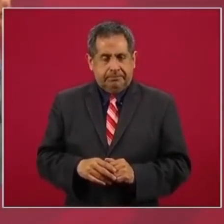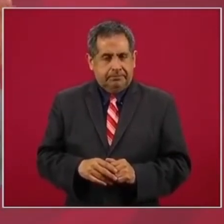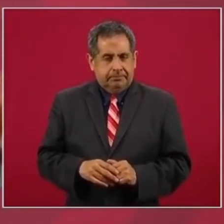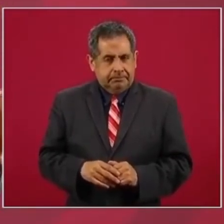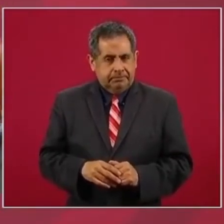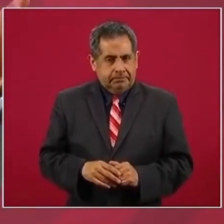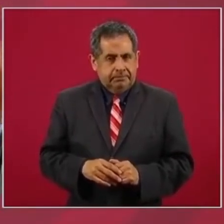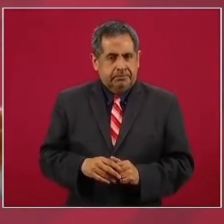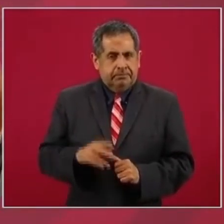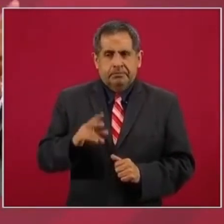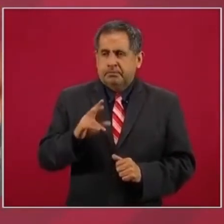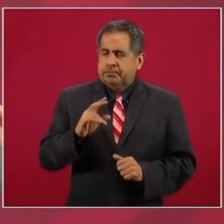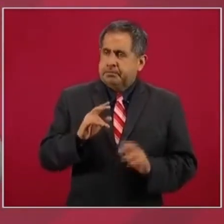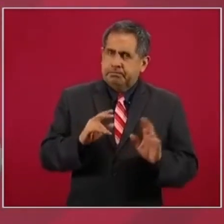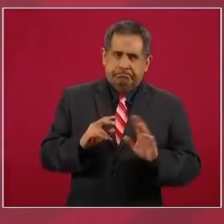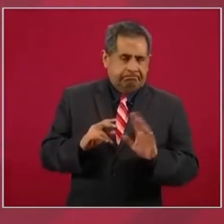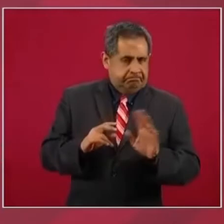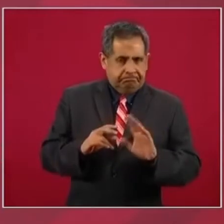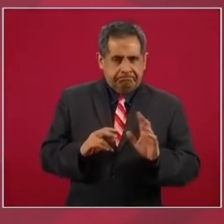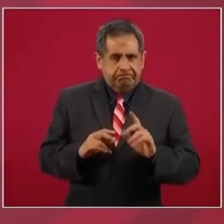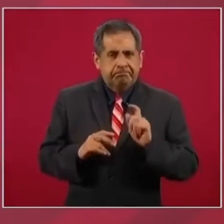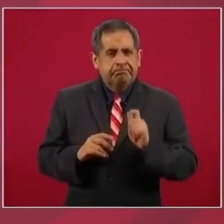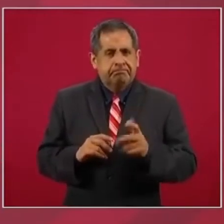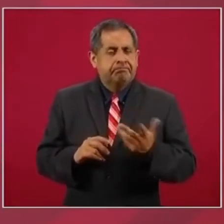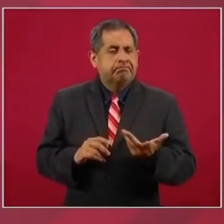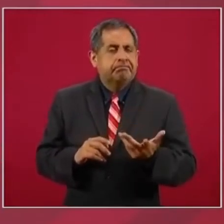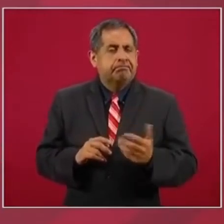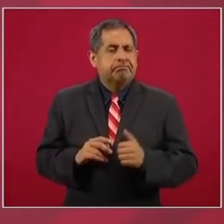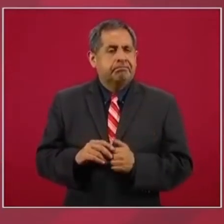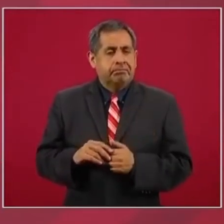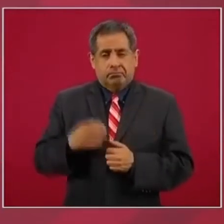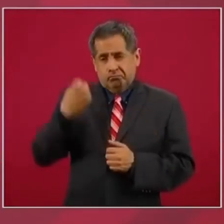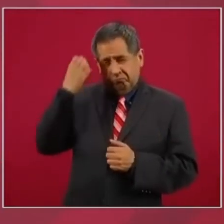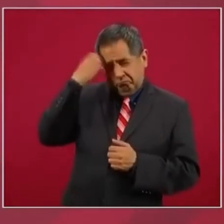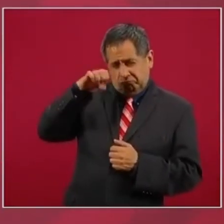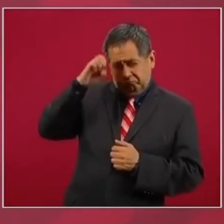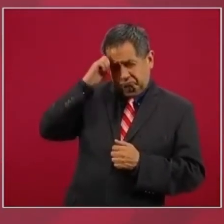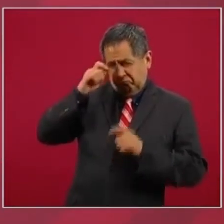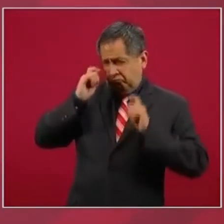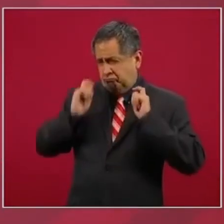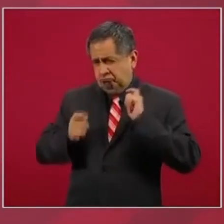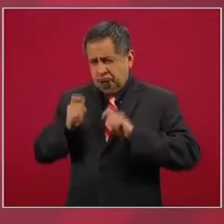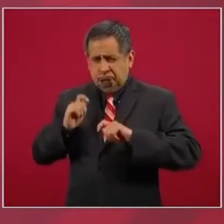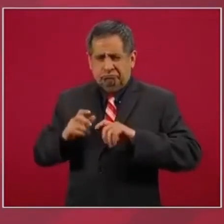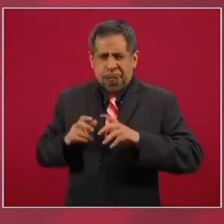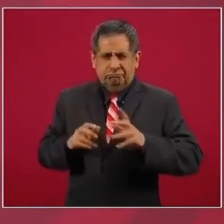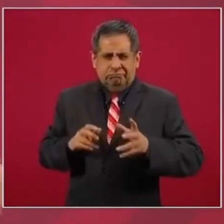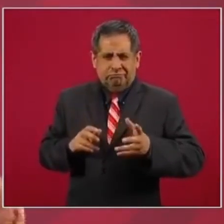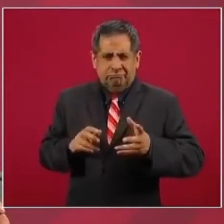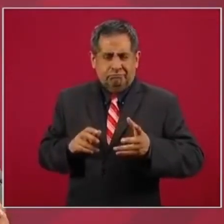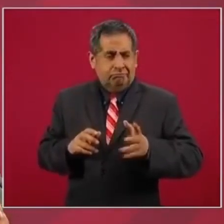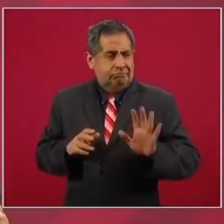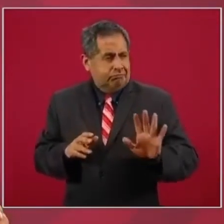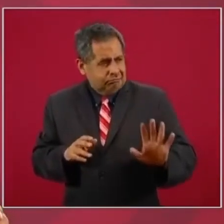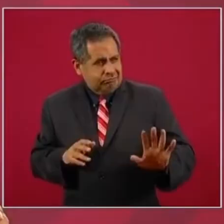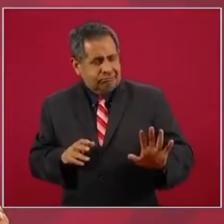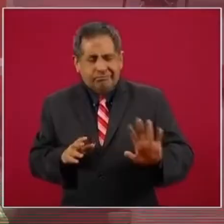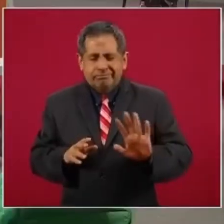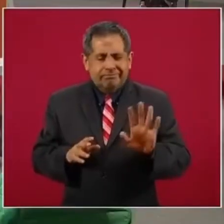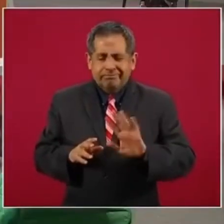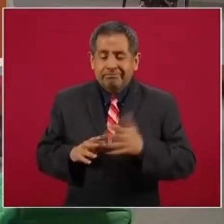No nos hace falta mucha experiencia técnica, lo que nos falta en un